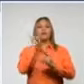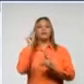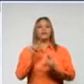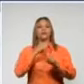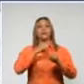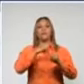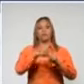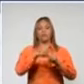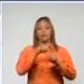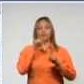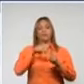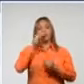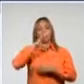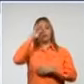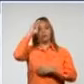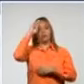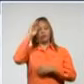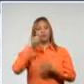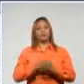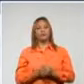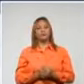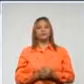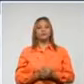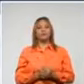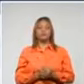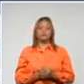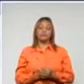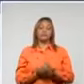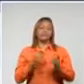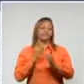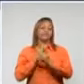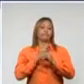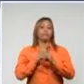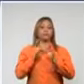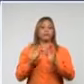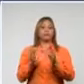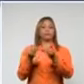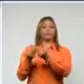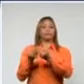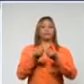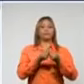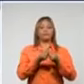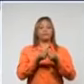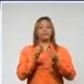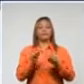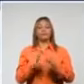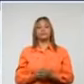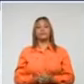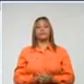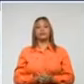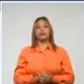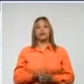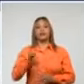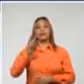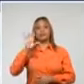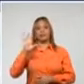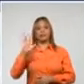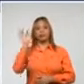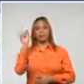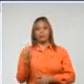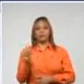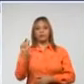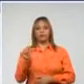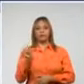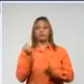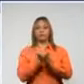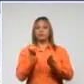de nuestro país. Por lo tanto, esta es su fuente de infección. De los 35 casos confirmados,